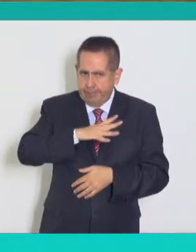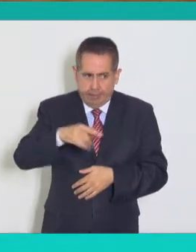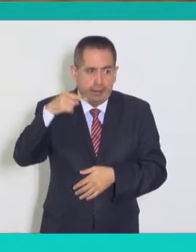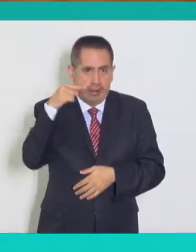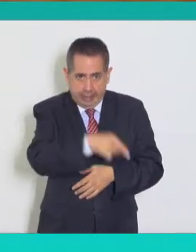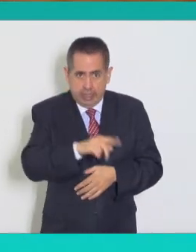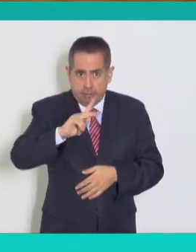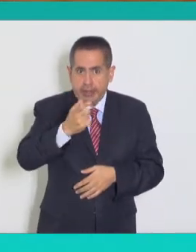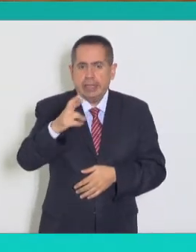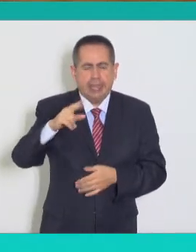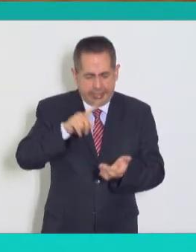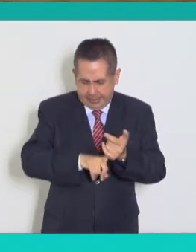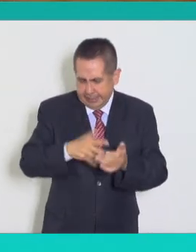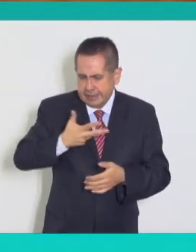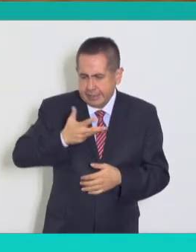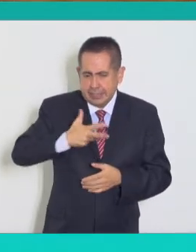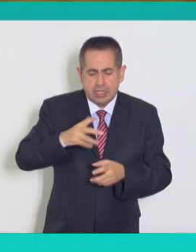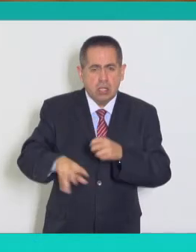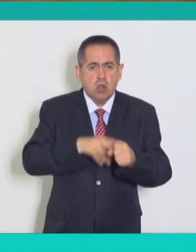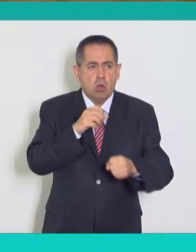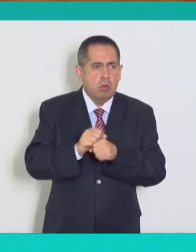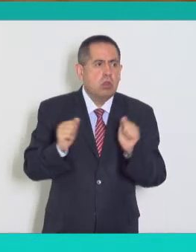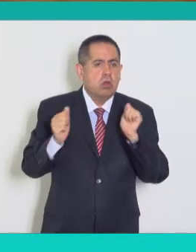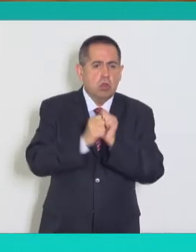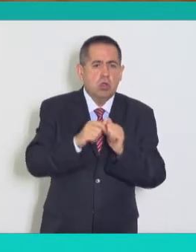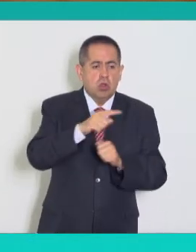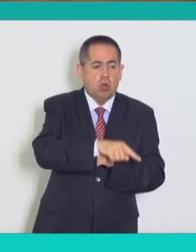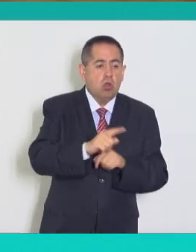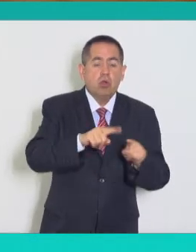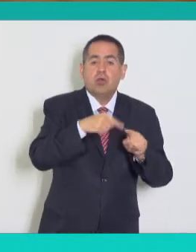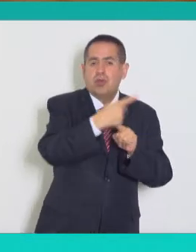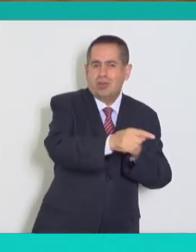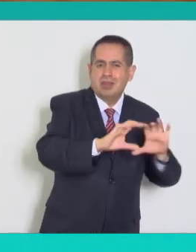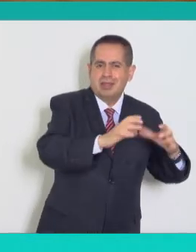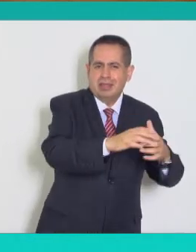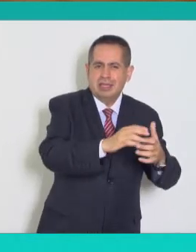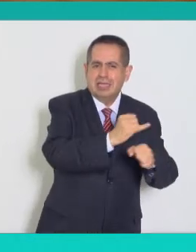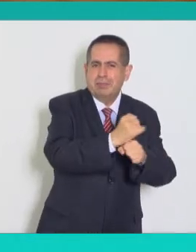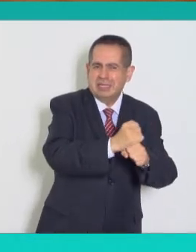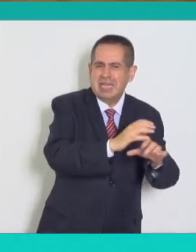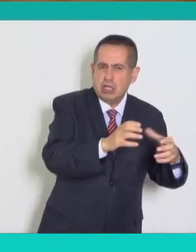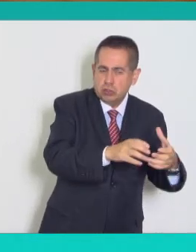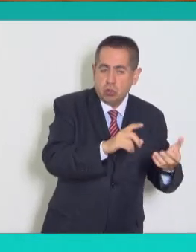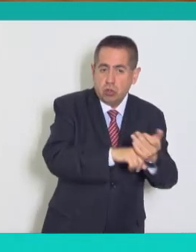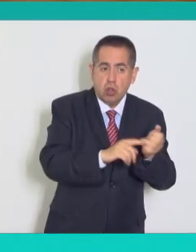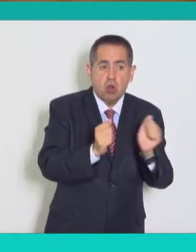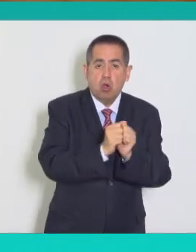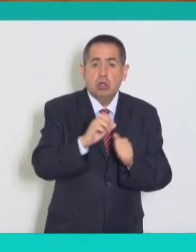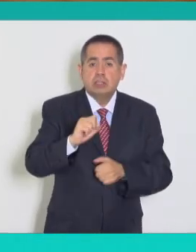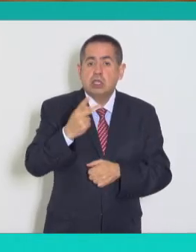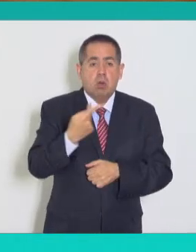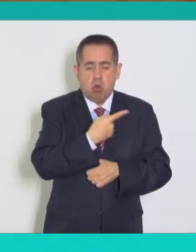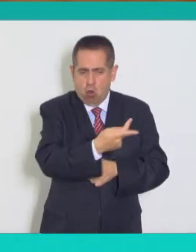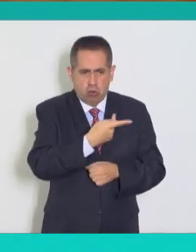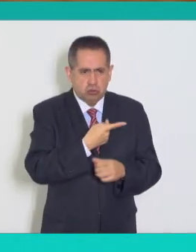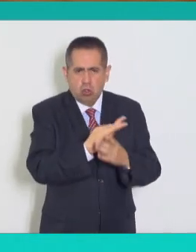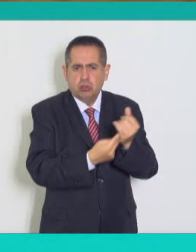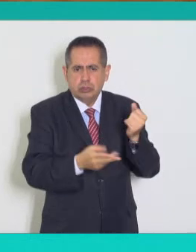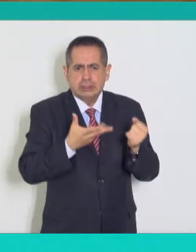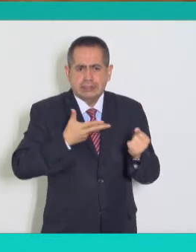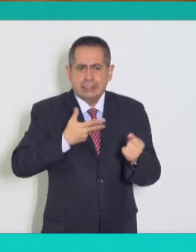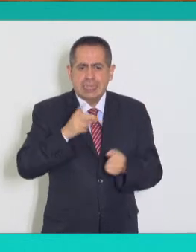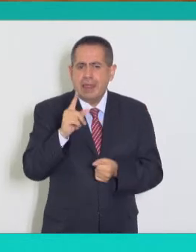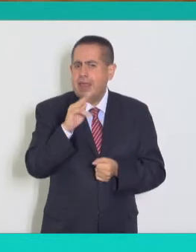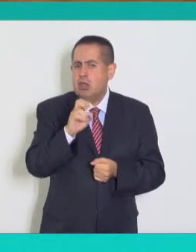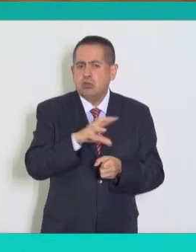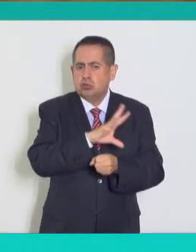ordenó a la agencia de investigación criminal de la procuraduría general de la republica la pgr asumir su competencia y dar a conocer la